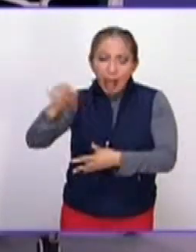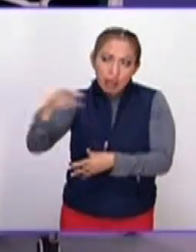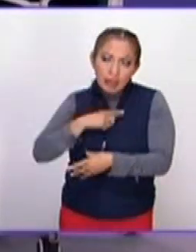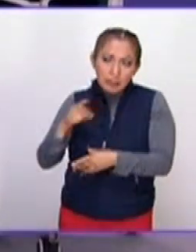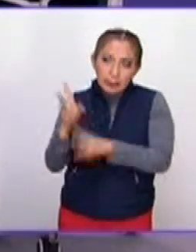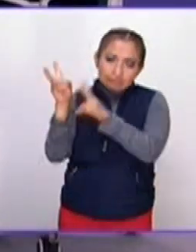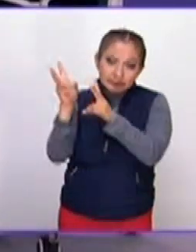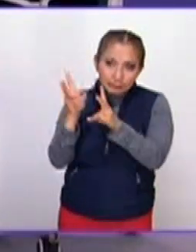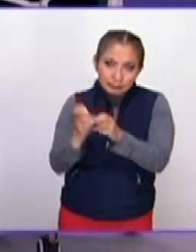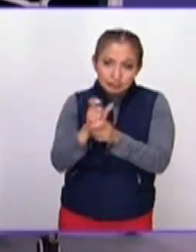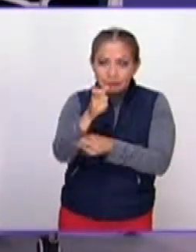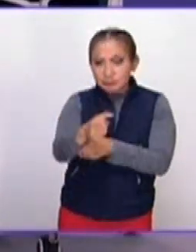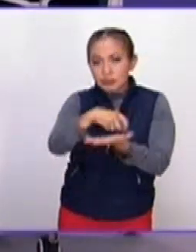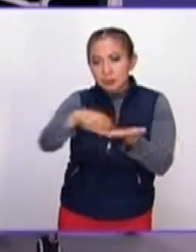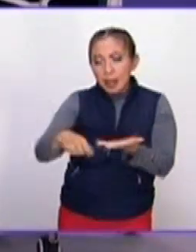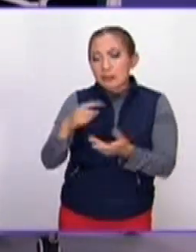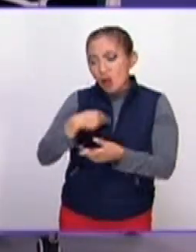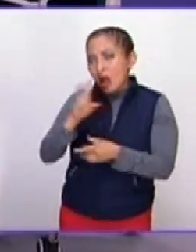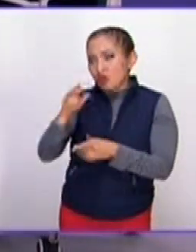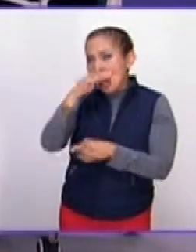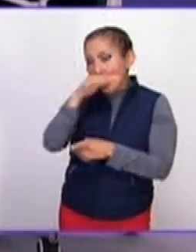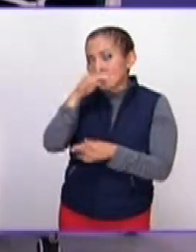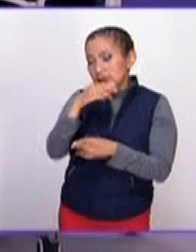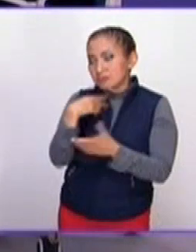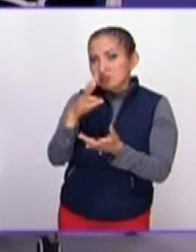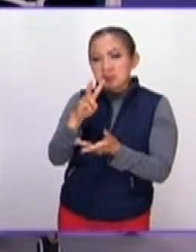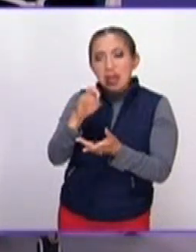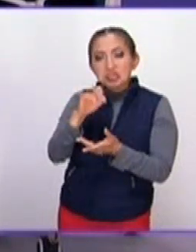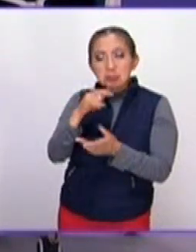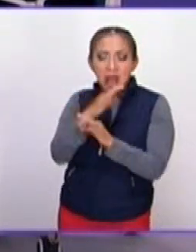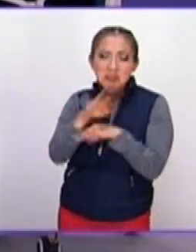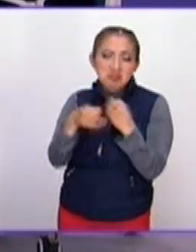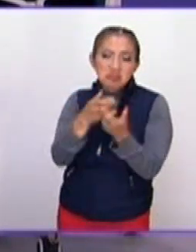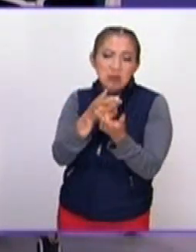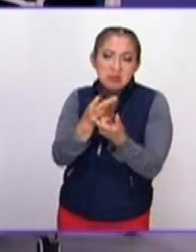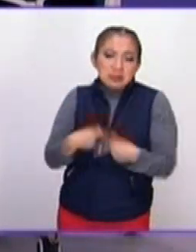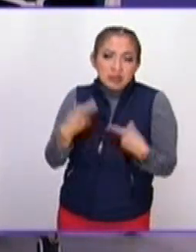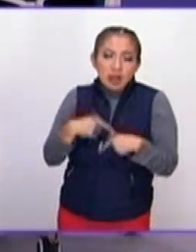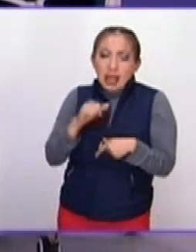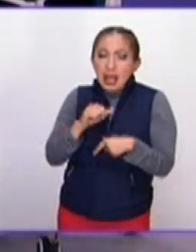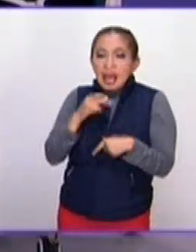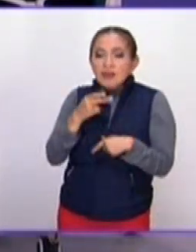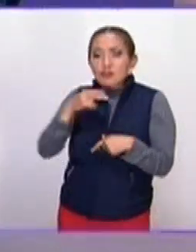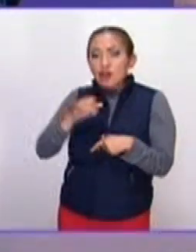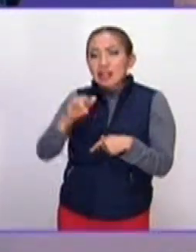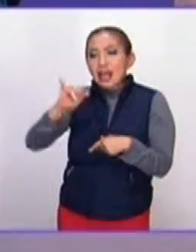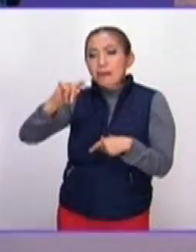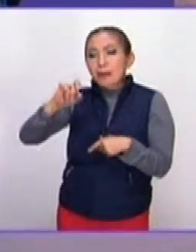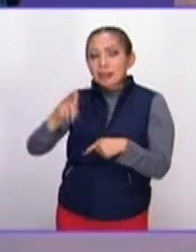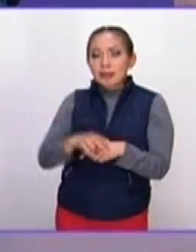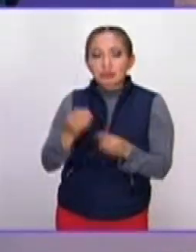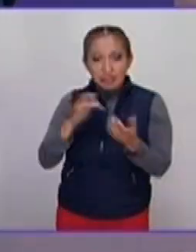que adquirirla, ¿no? Pero hay una versión gratuita para todo el mundo, para los sistemas de iPhone y iPad. Perfecto, pues